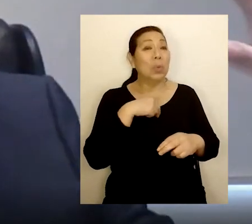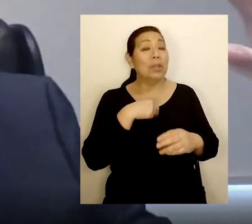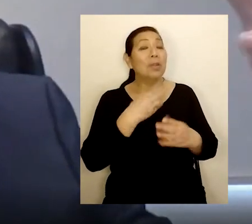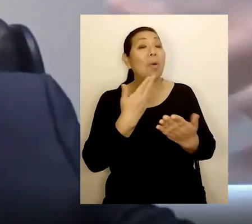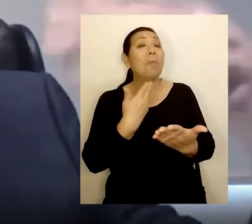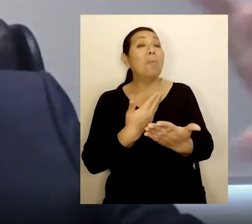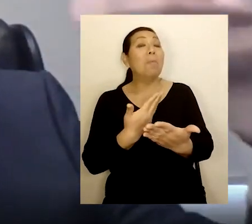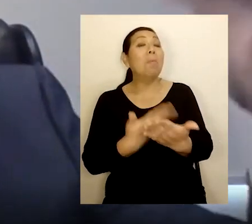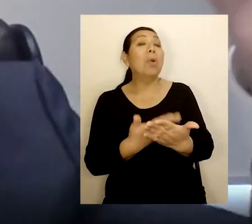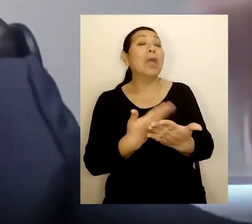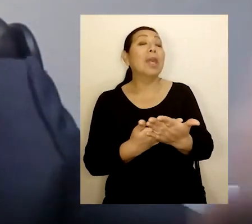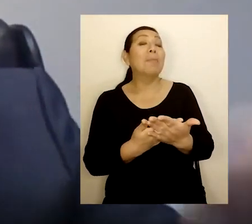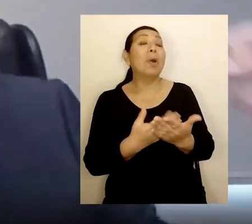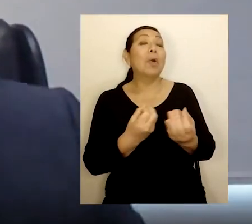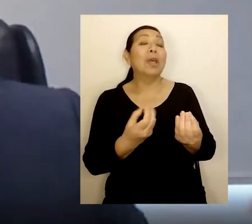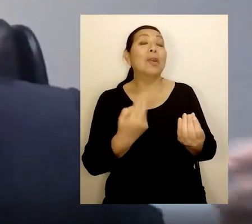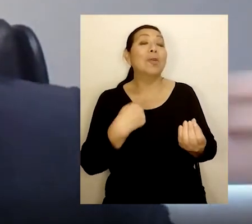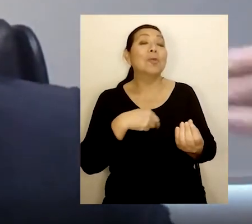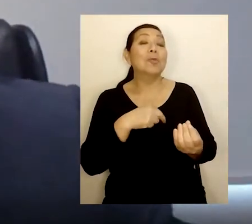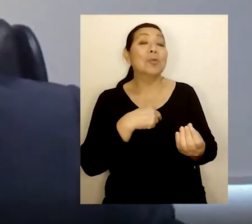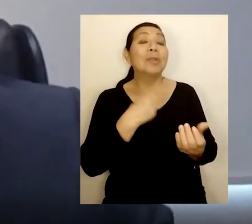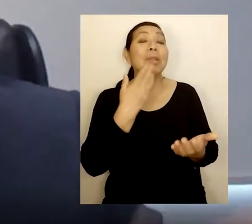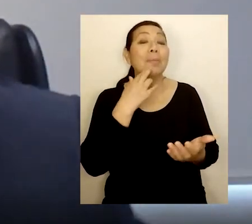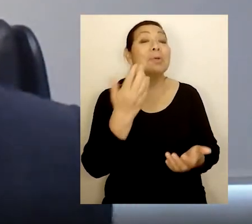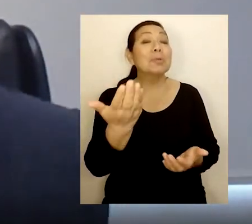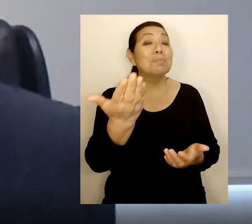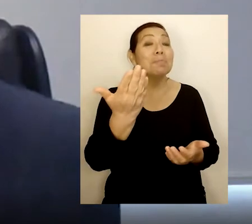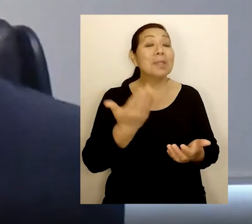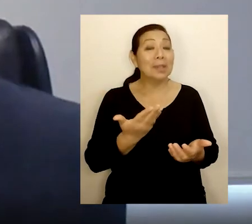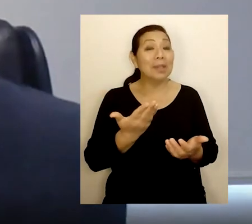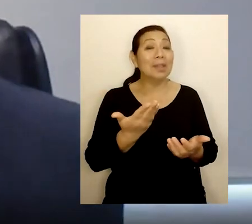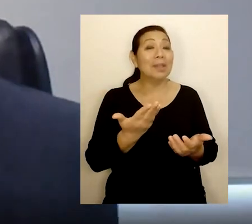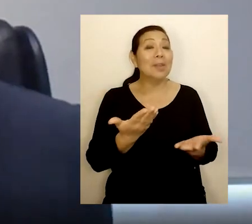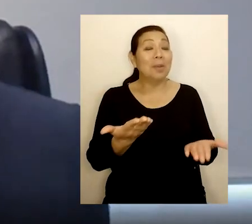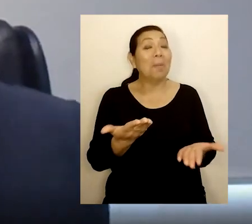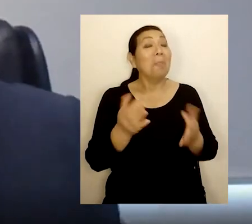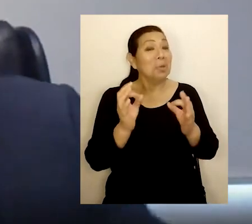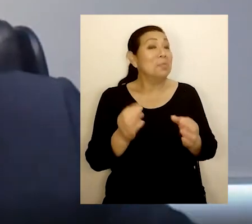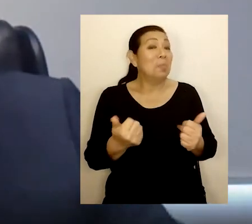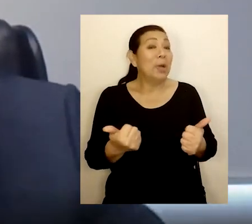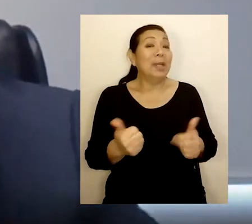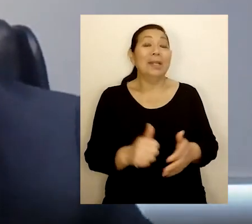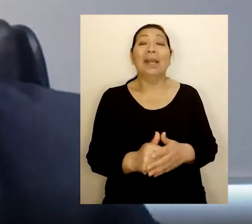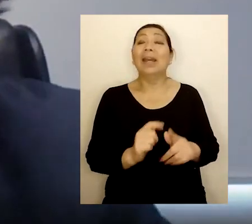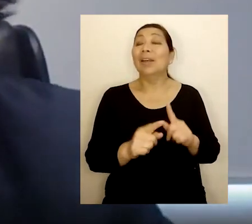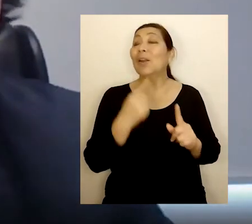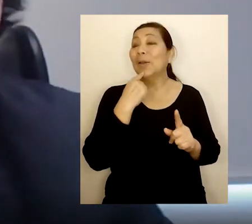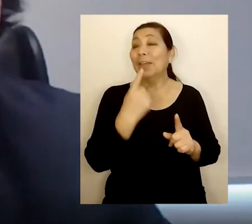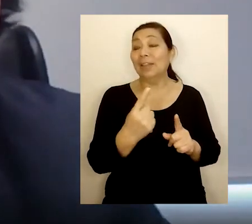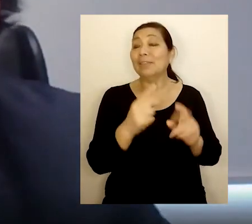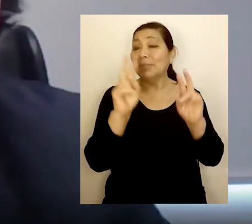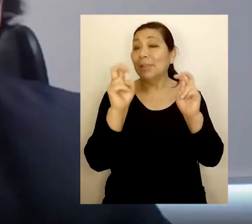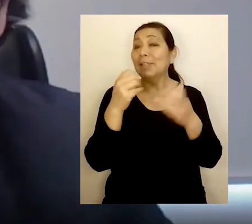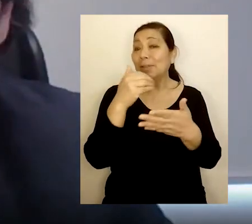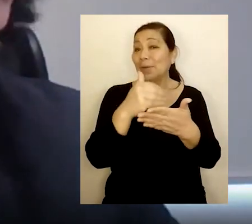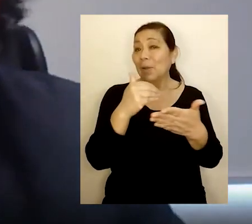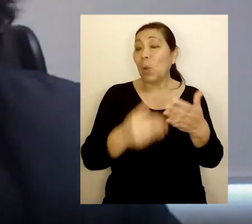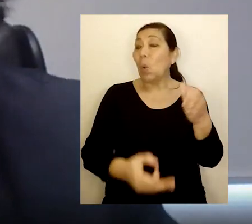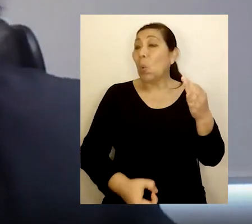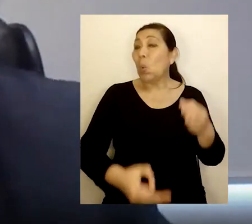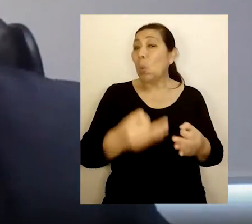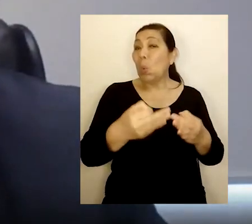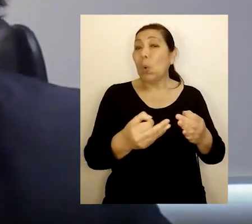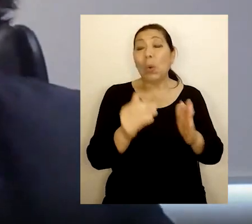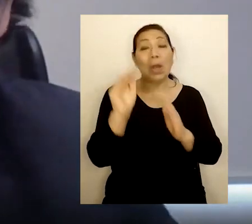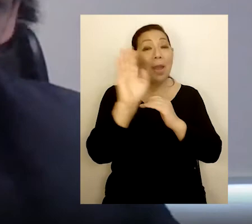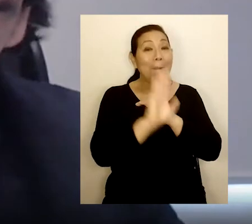medios, un medio probatorio como el que nosotros estábamos solicitando es pertinente. Y lo que dice textualmente el juzgado